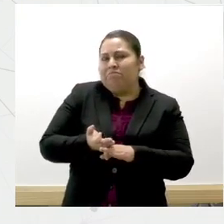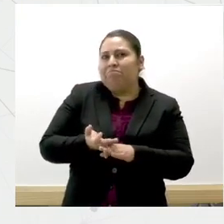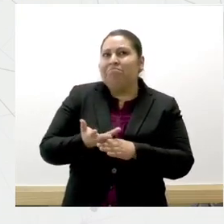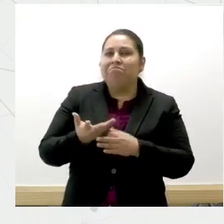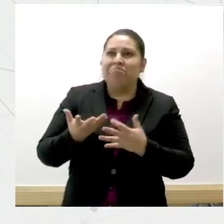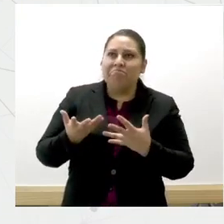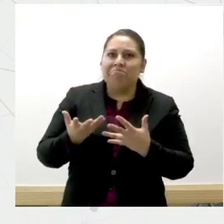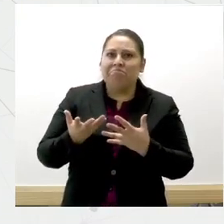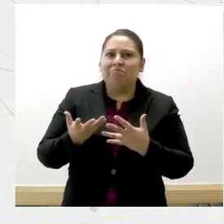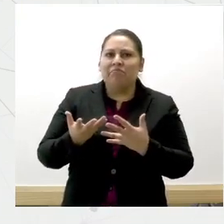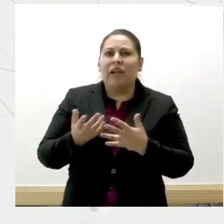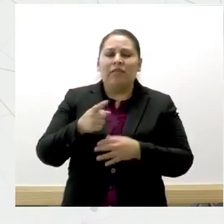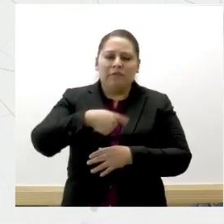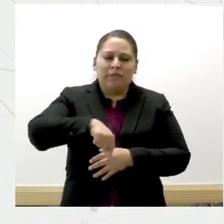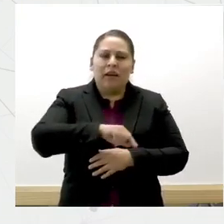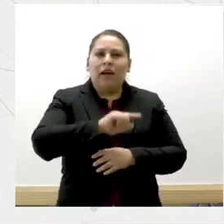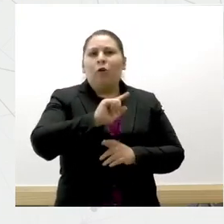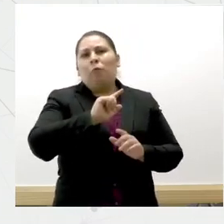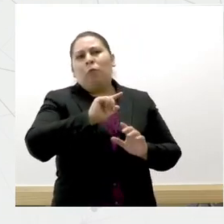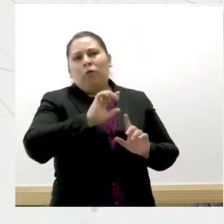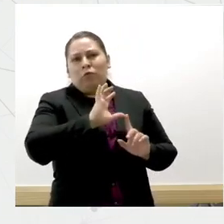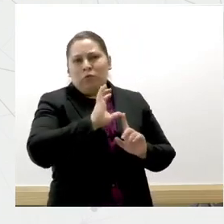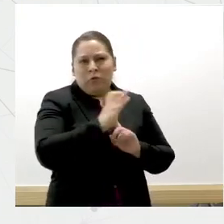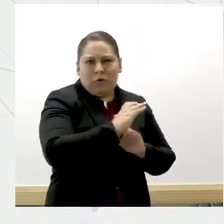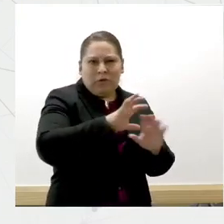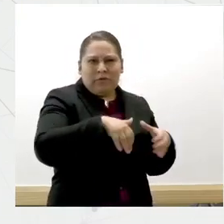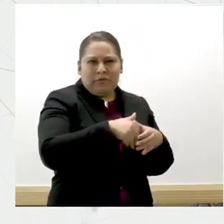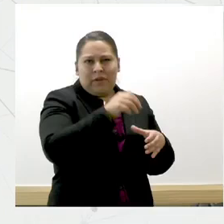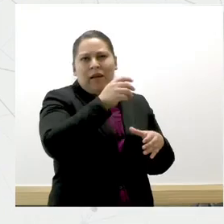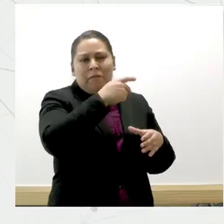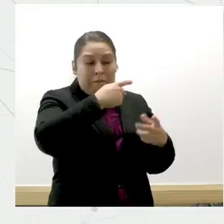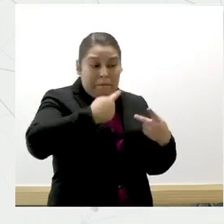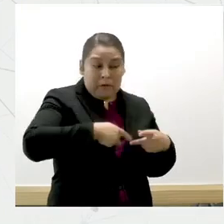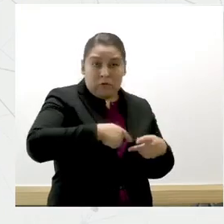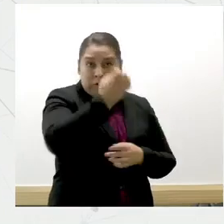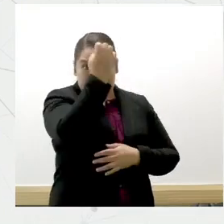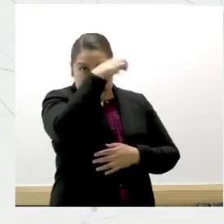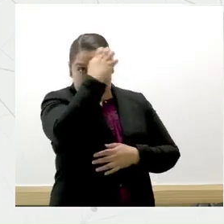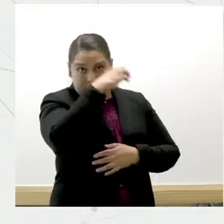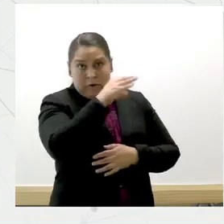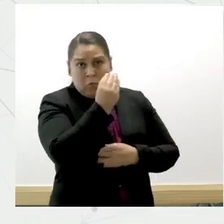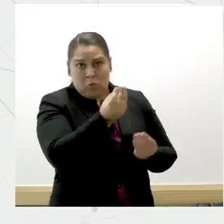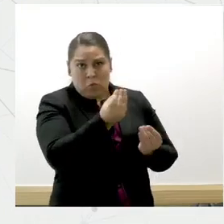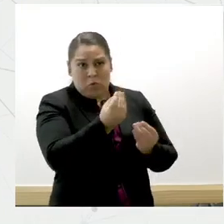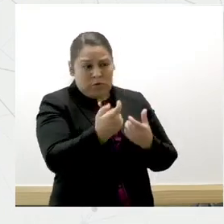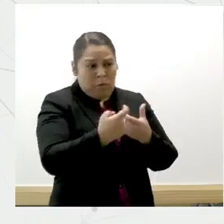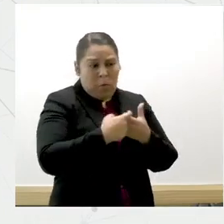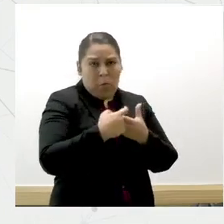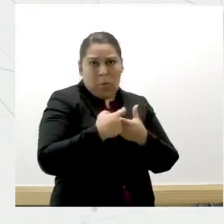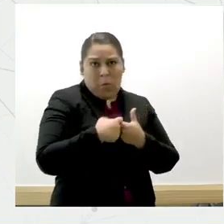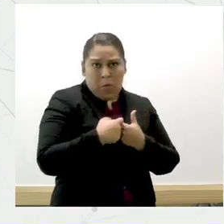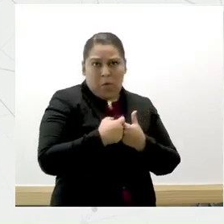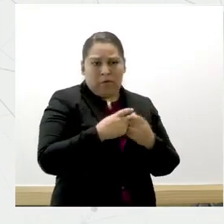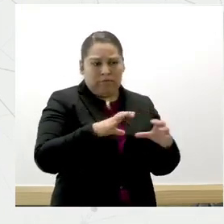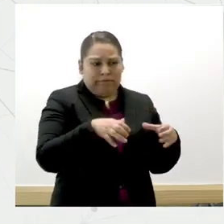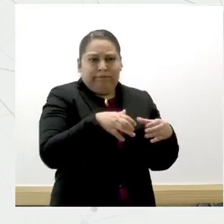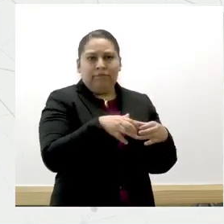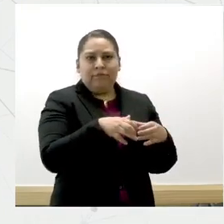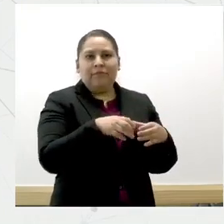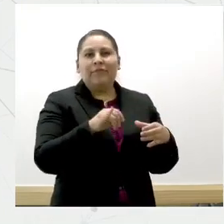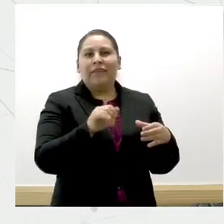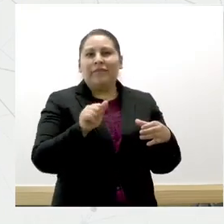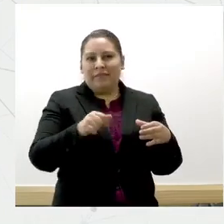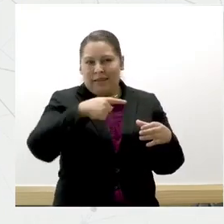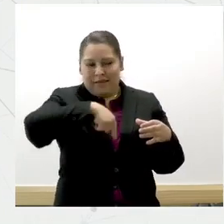un consejo asesor que está conformado por distintos expertos, pero todavía se están conformando. Lo mismo que AESIA, que es la Agencia Española